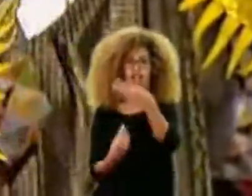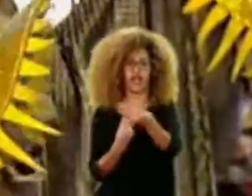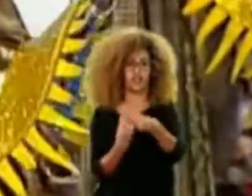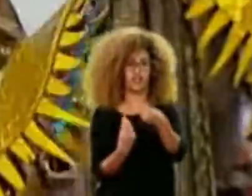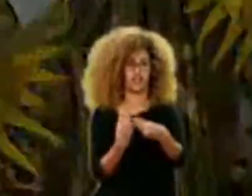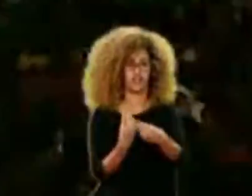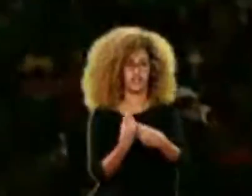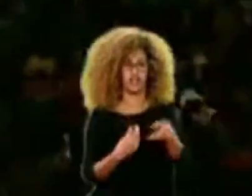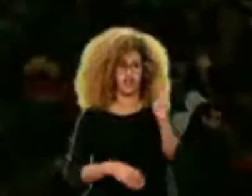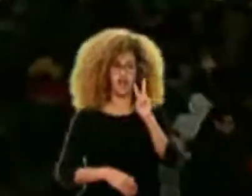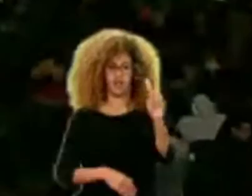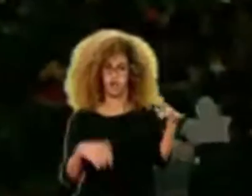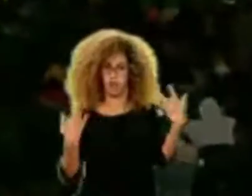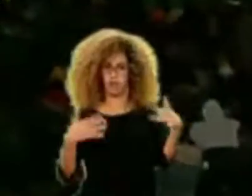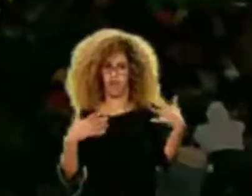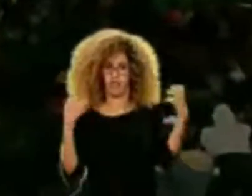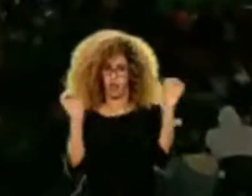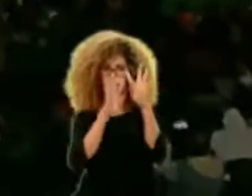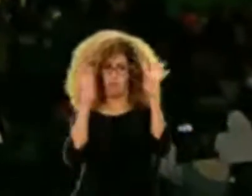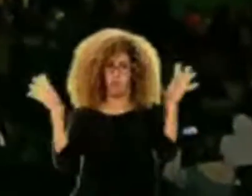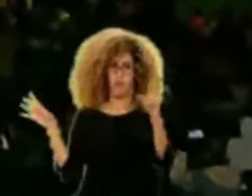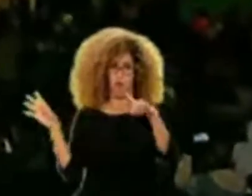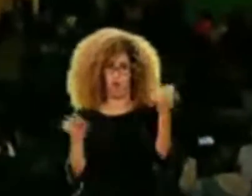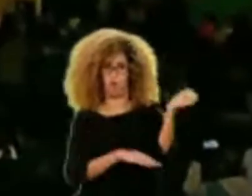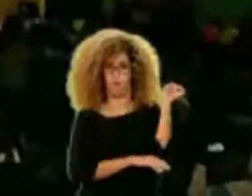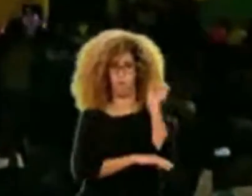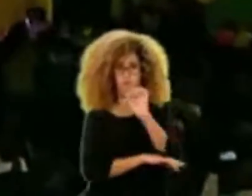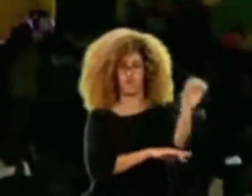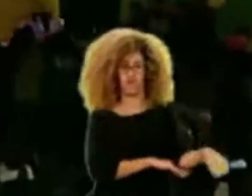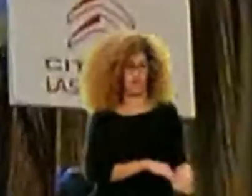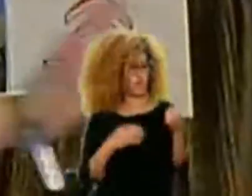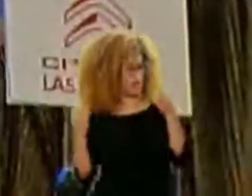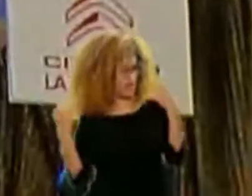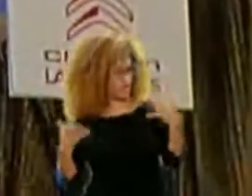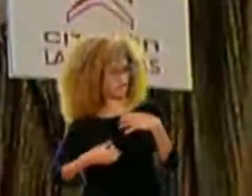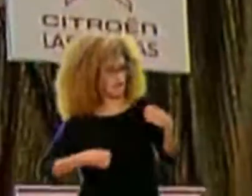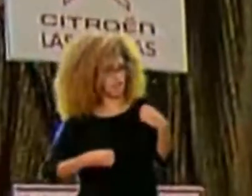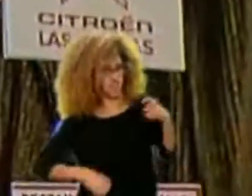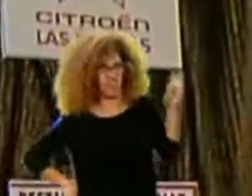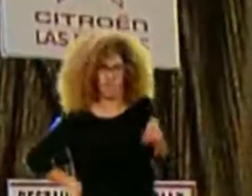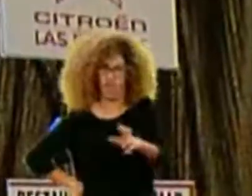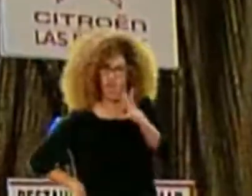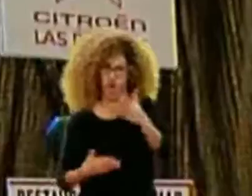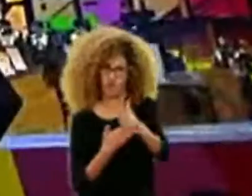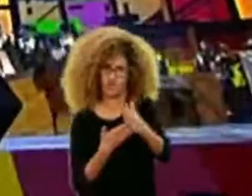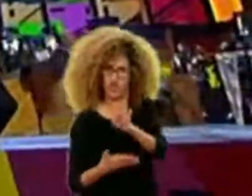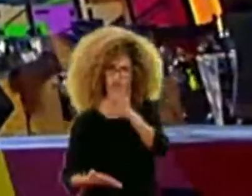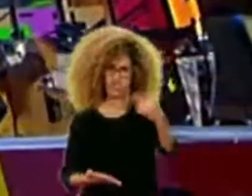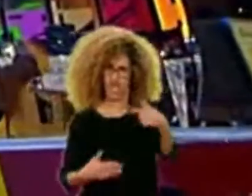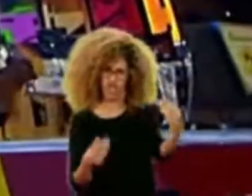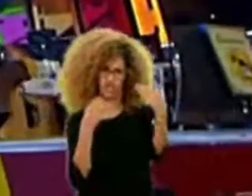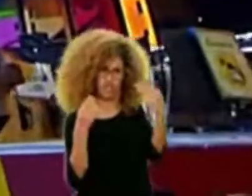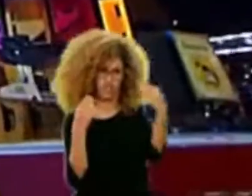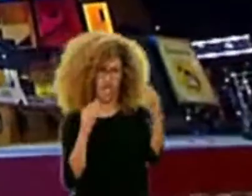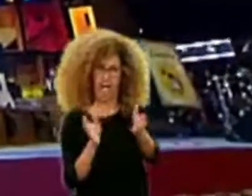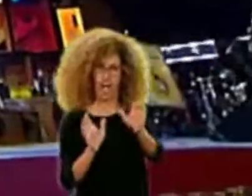Este tiene más plumas que el loro. ¿Qué pasó, Titán? ¿Qué viene? ¿Te da un cursito de francés en Radio Eca o qué?